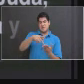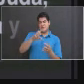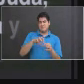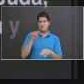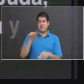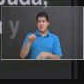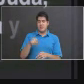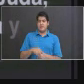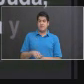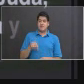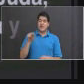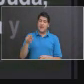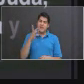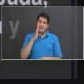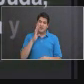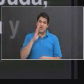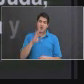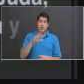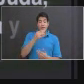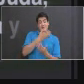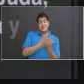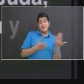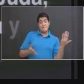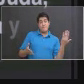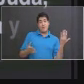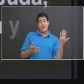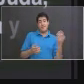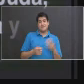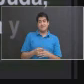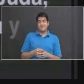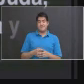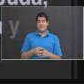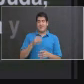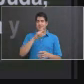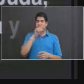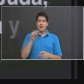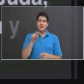¿Usted alguna vez se fue de Capiusa? ¿Y usted a dónde se iba, hermano?